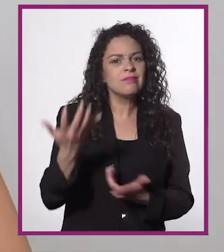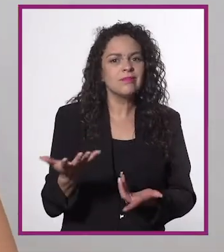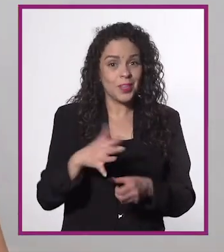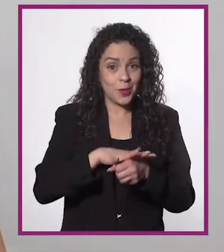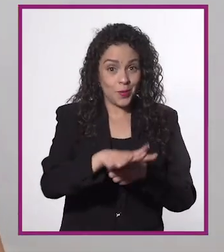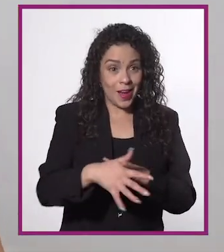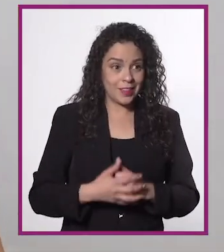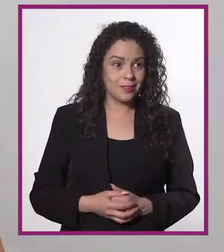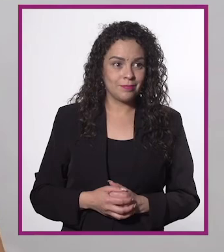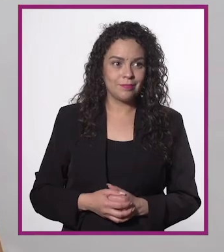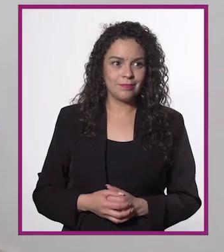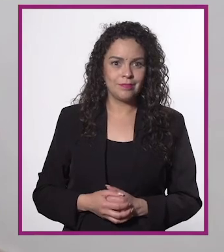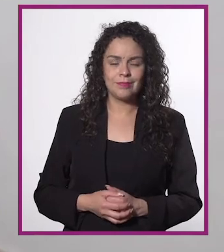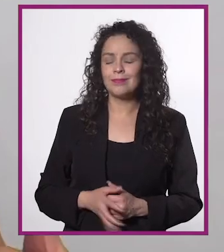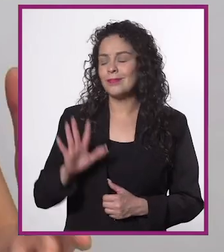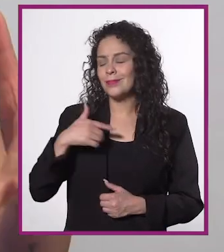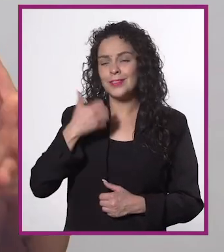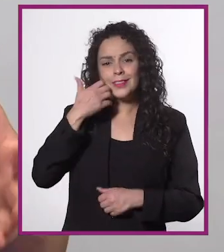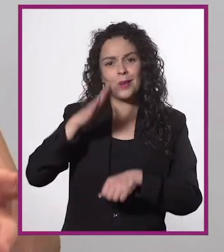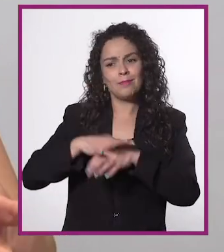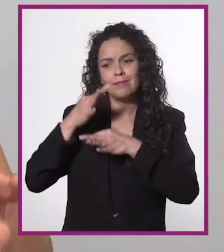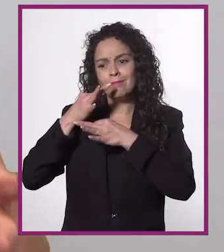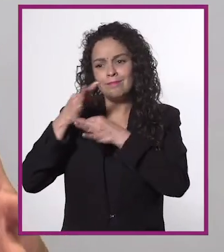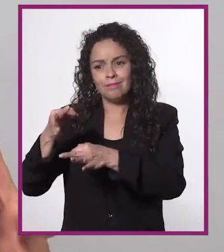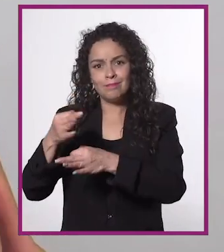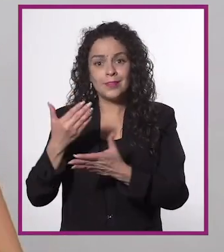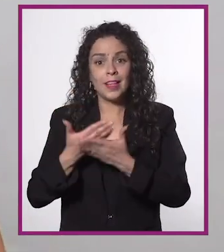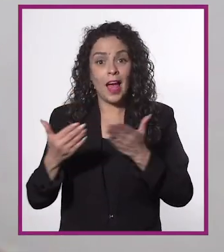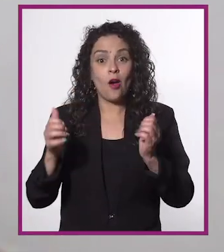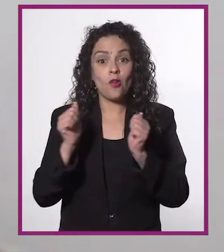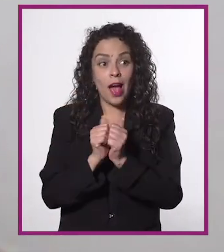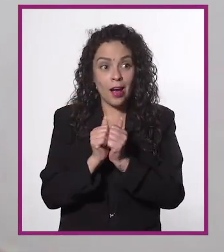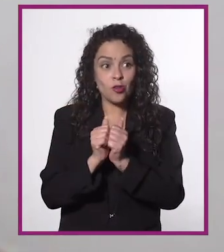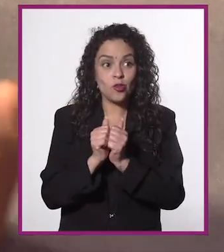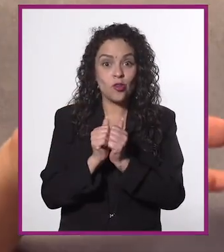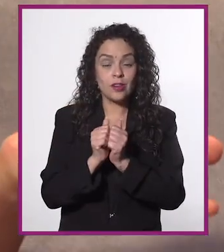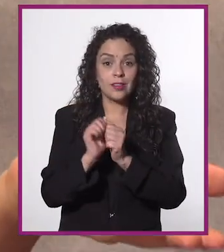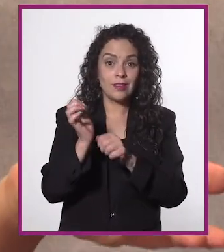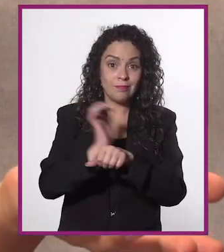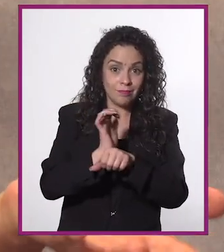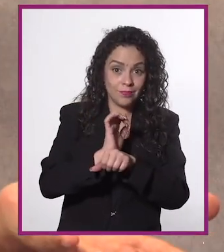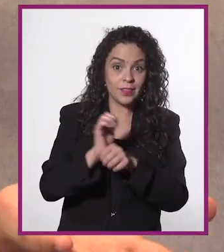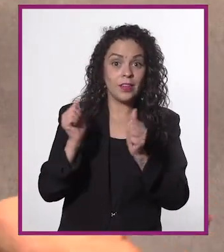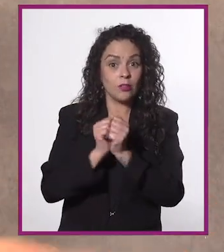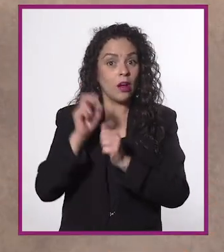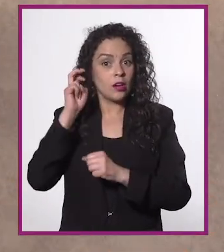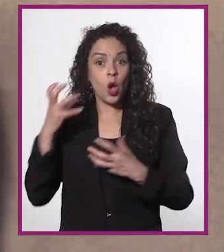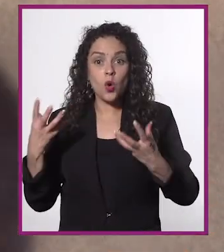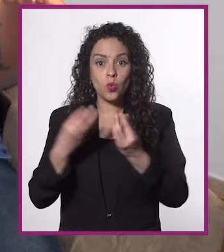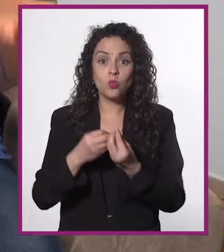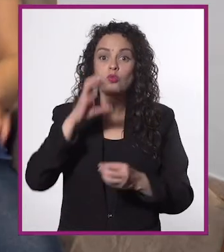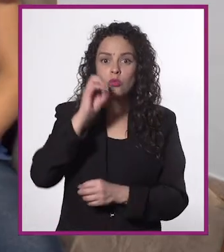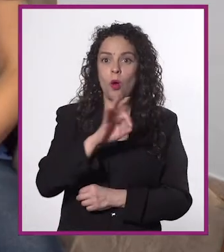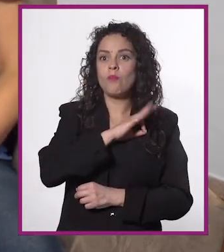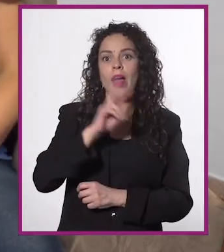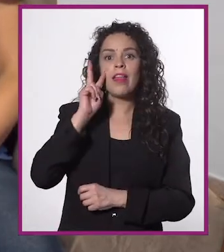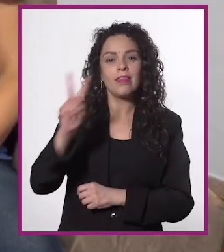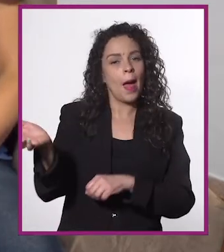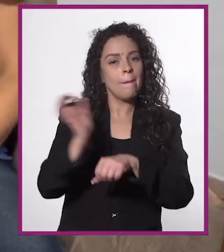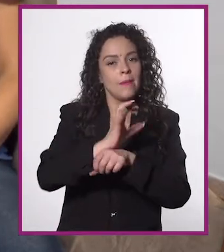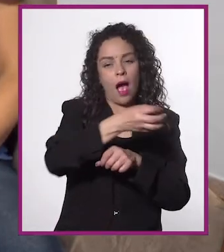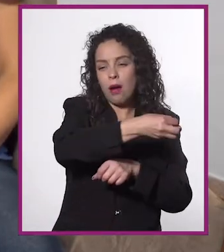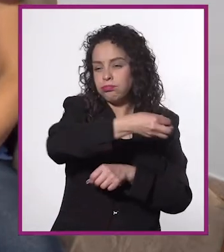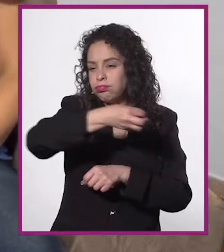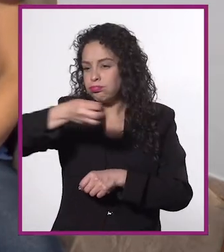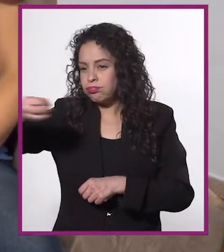¡Ay, ya me piqué! Ahora quiero ver la escena con audio y video juntos. ¿O pueden ver la película completa? Es una de las